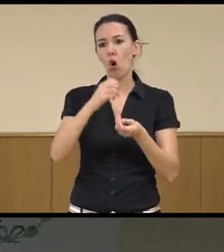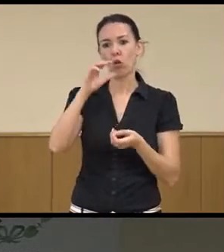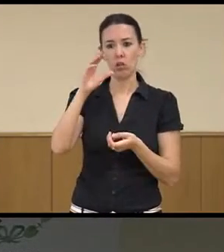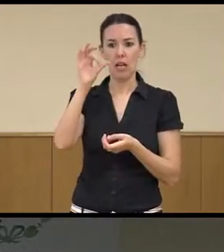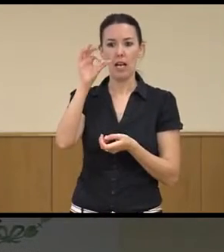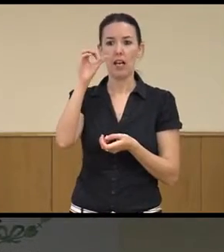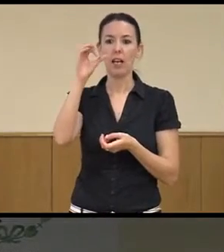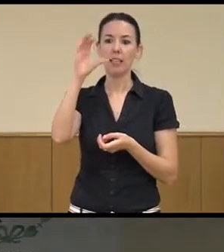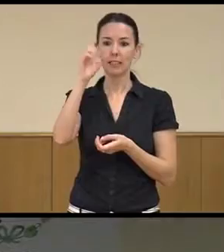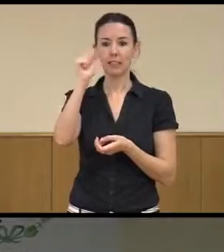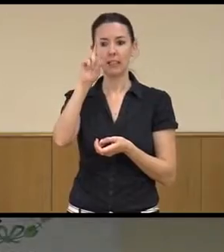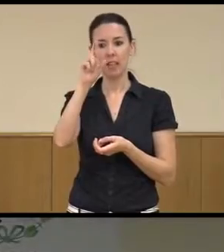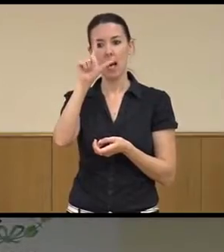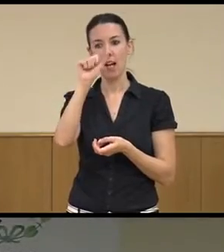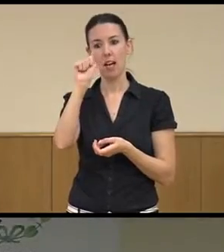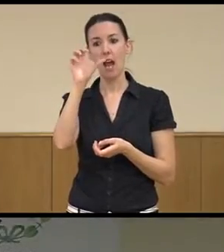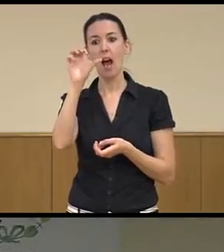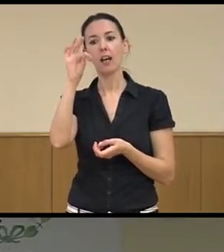y en los jardines de Aranjuez,